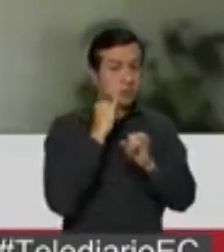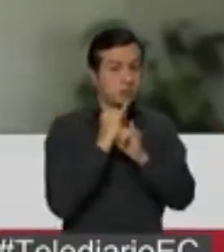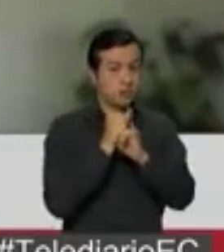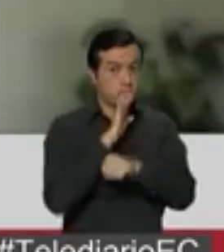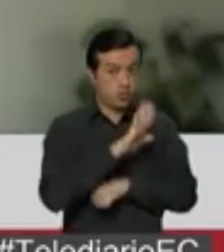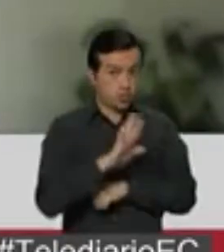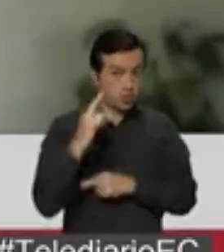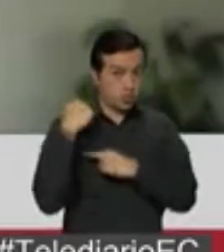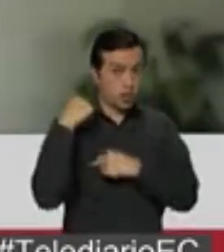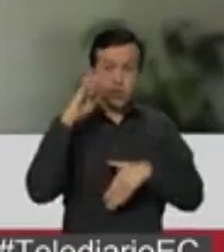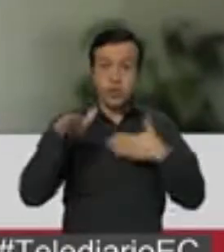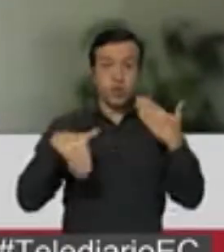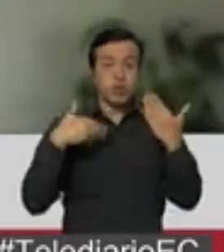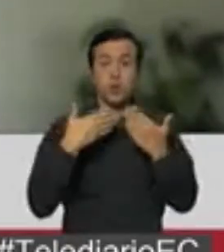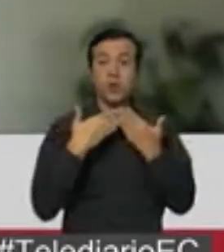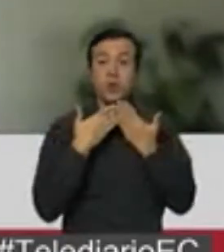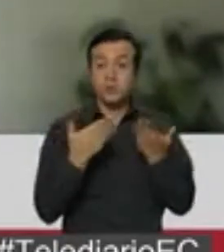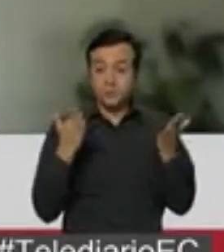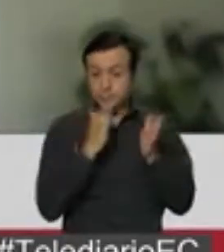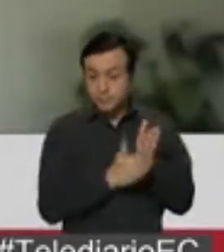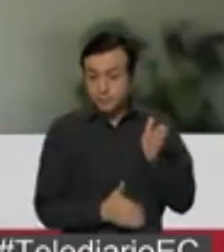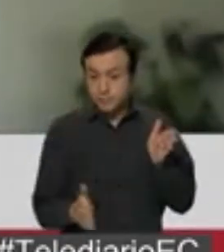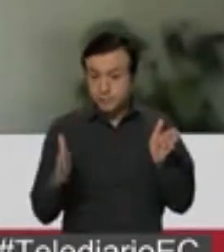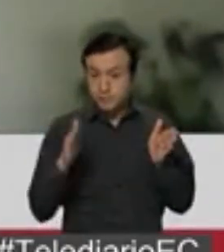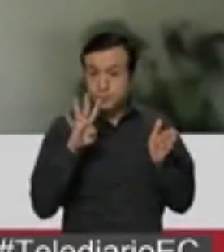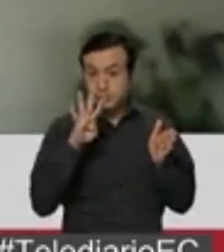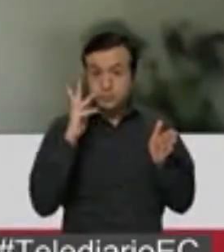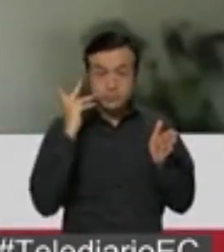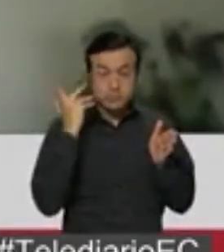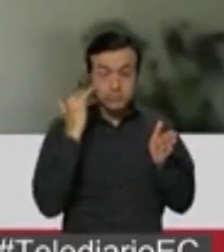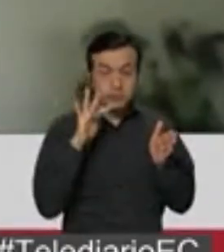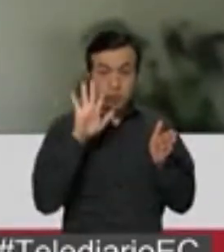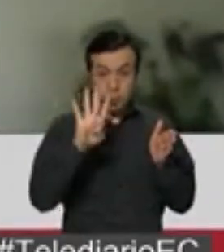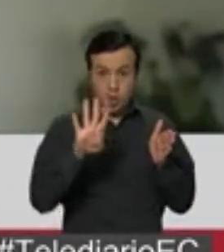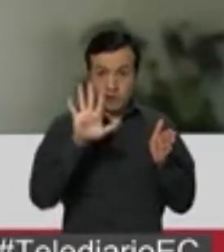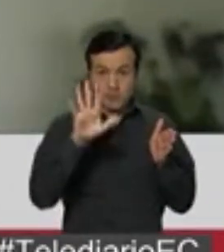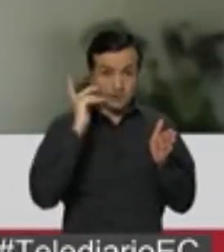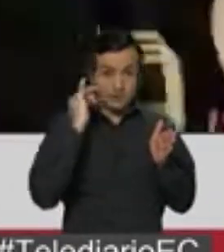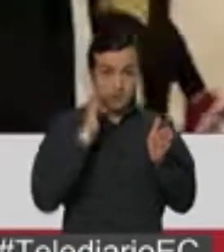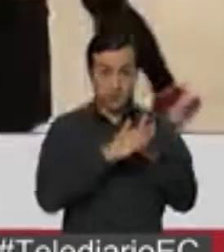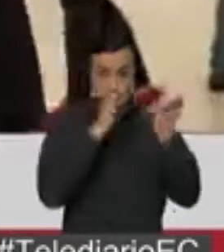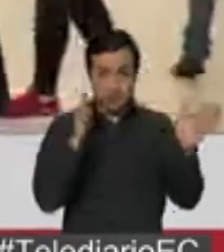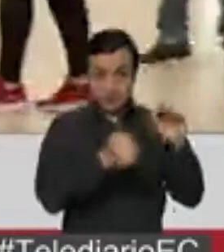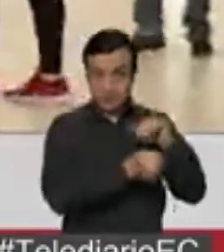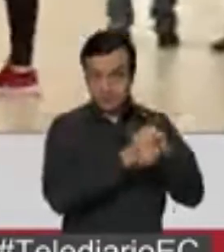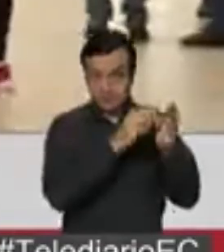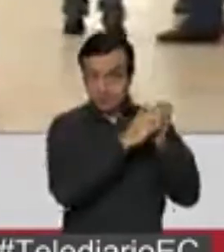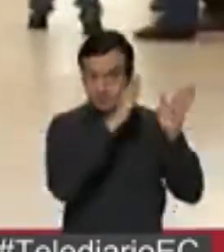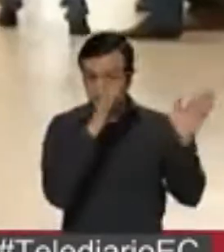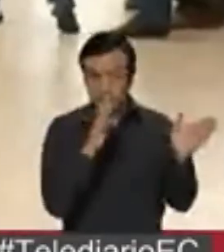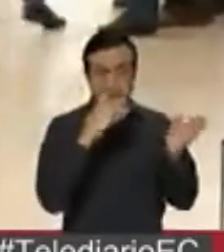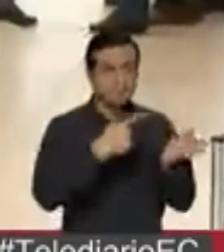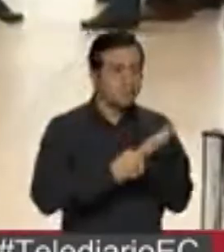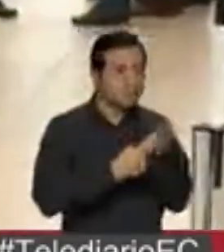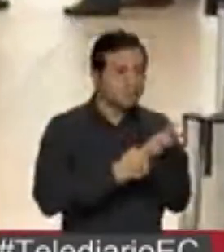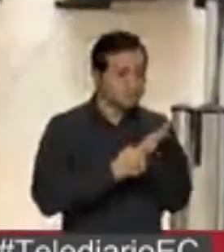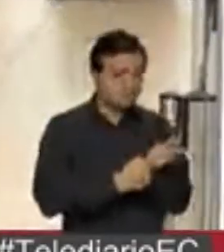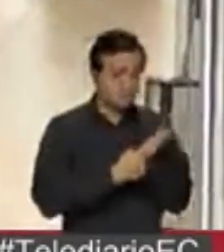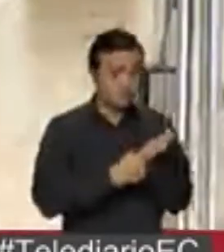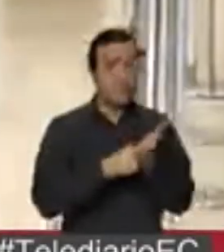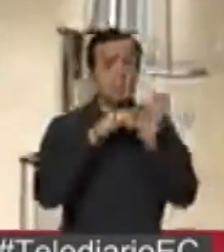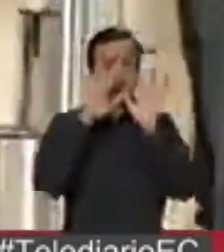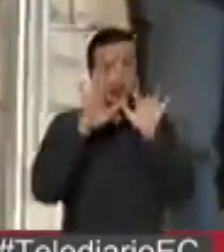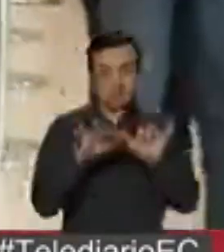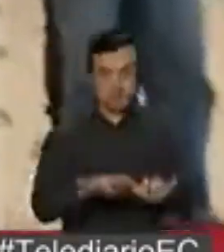instituciones, todo esto a lo largo de estos 45 días de emergencia sanitaria. Destacó que el Servicio Nacional de Gestión de